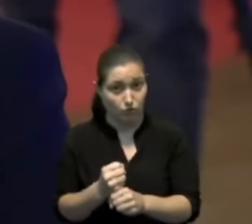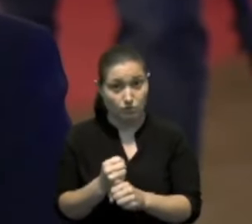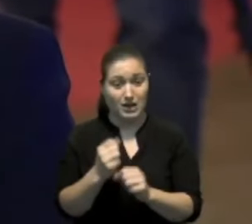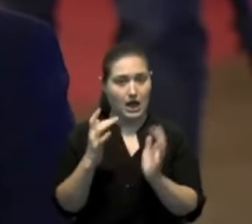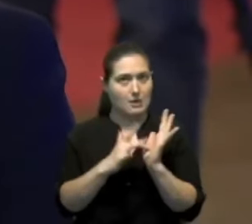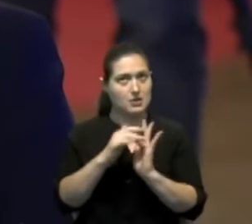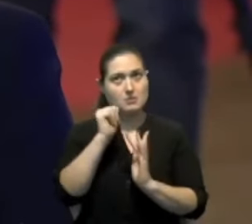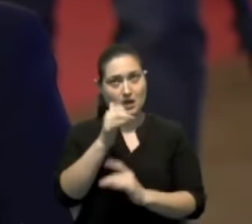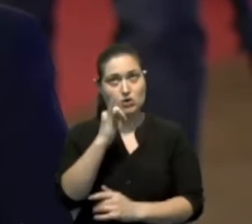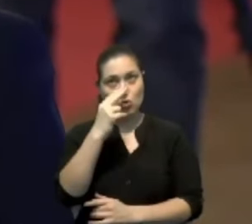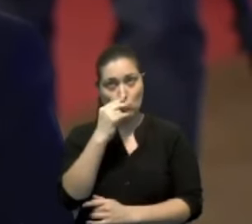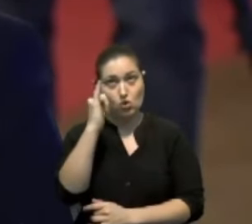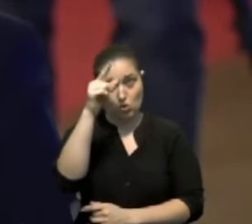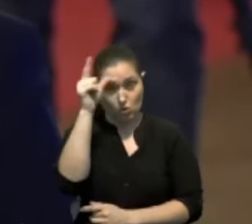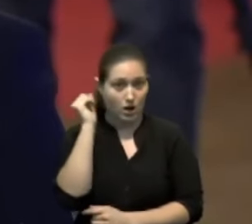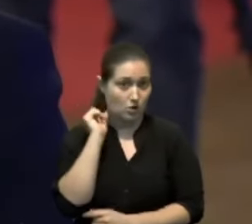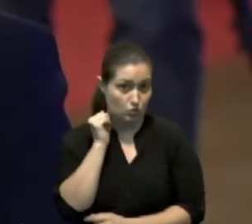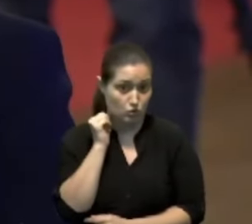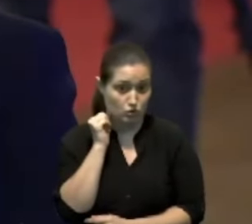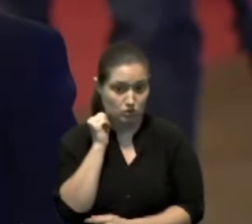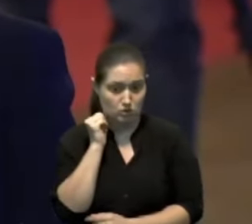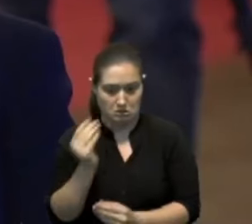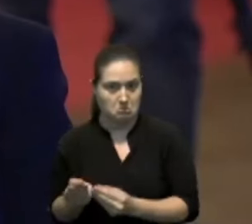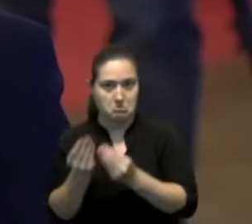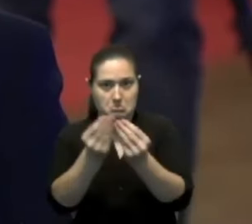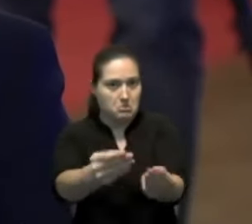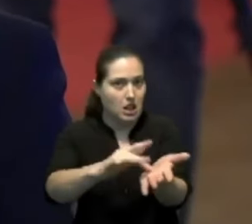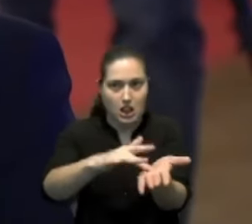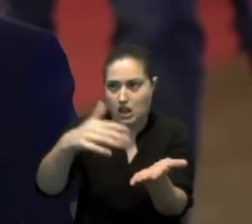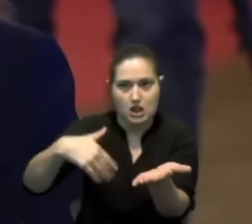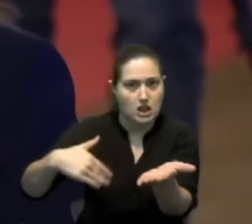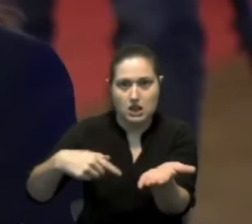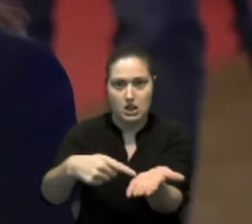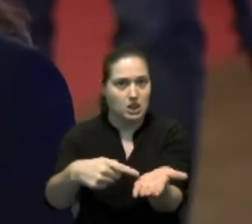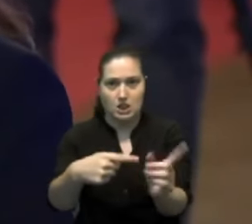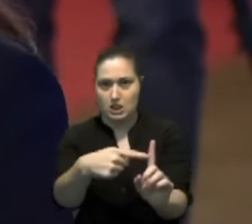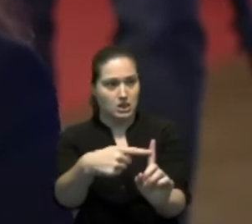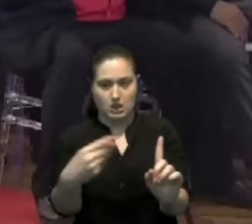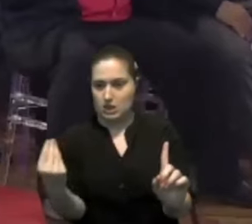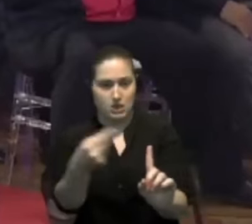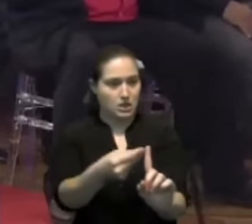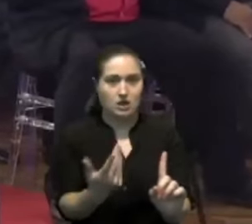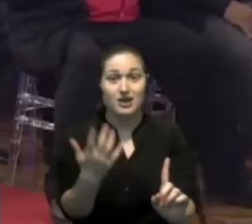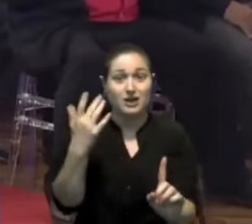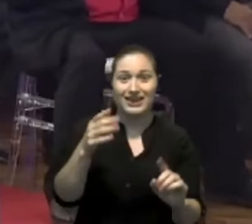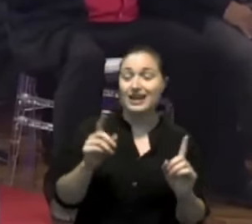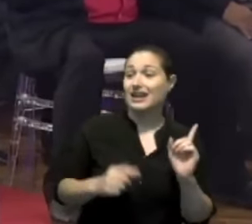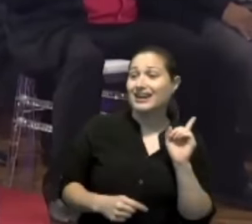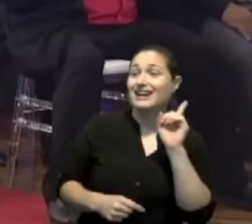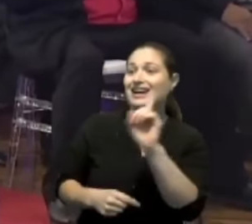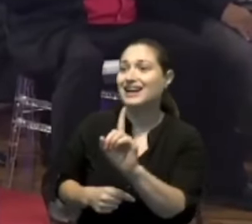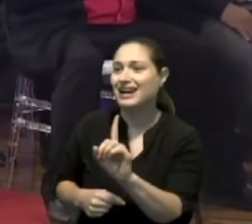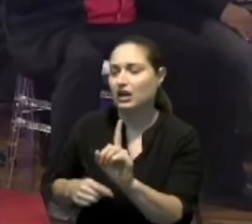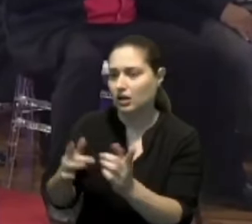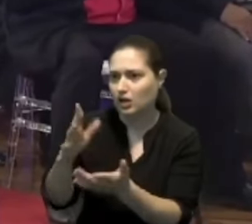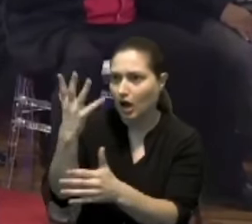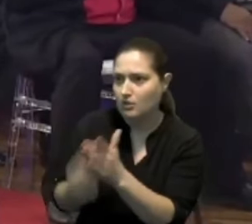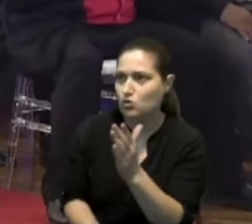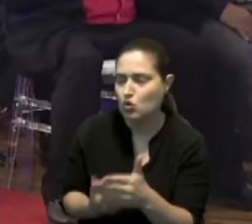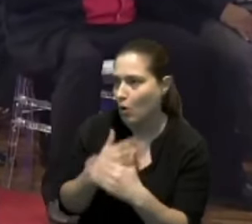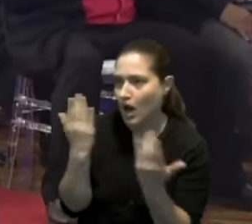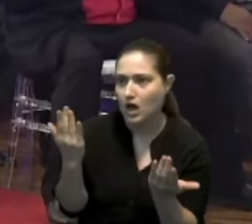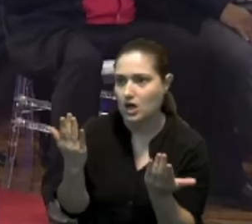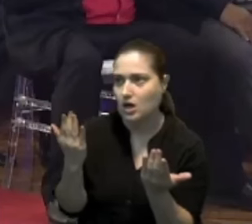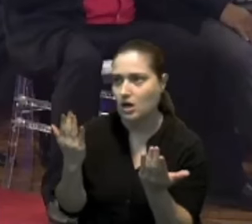mayo junio Julio agosto no le entregaron los medicamentos porque cuando iban decían que no había disponibilidad de la molécula se se lo